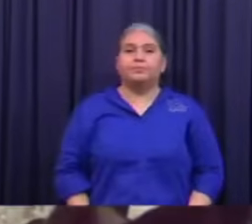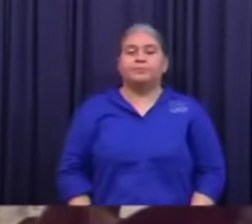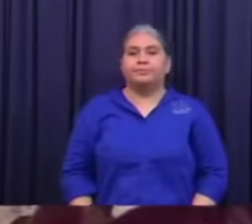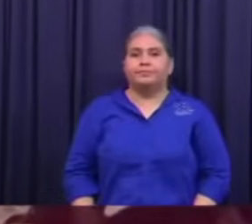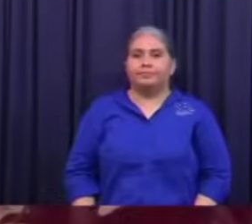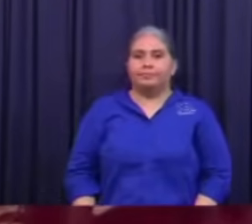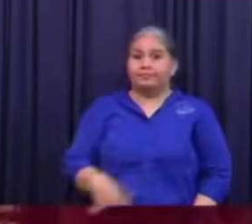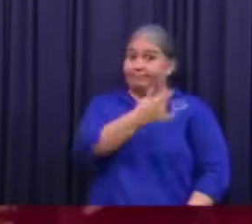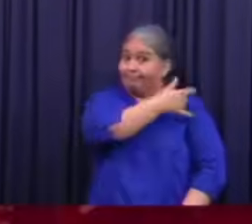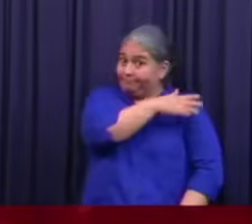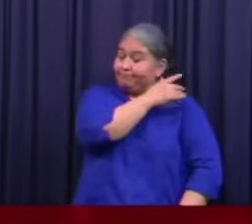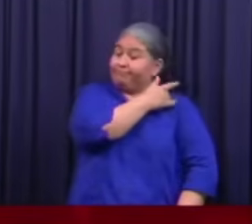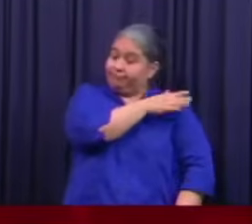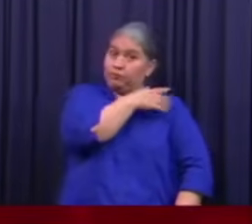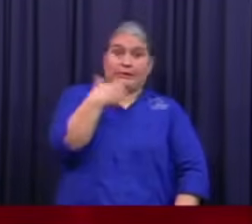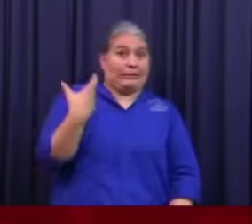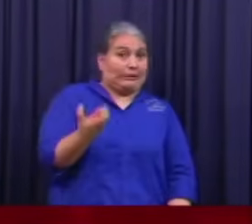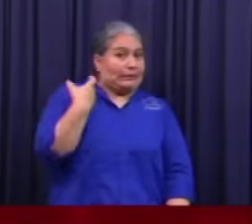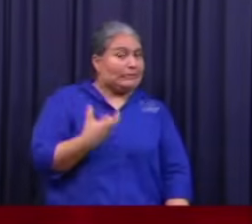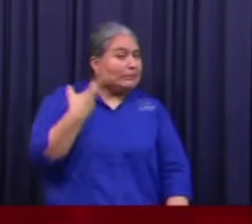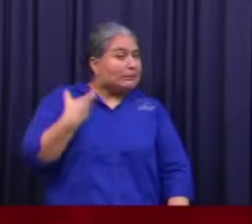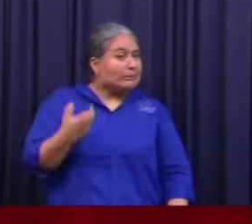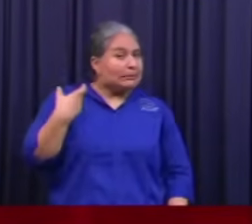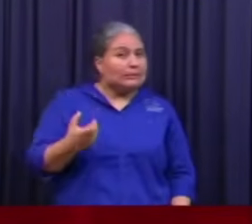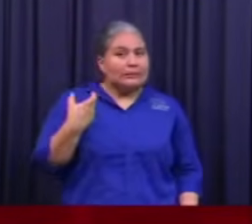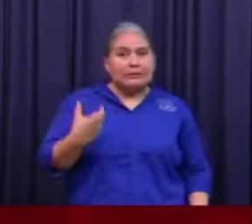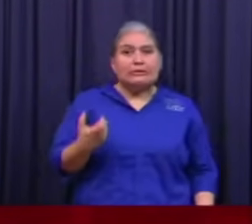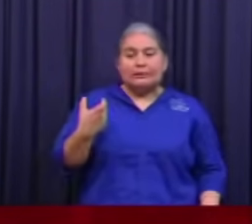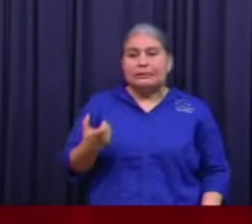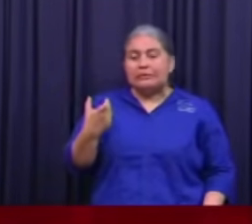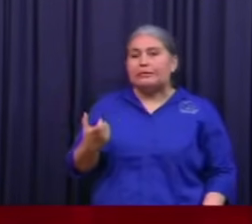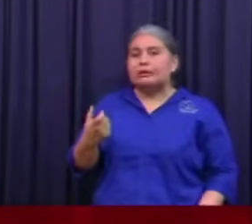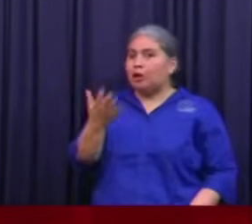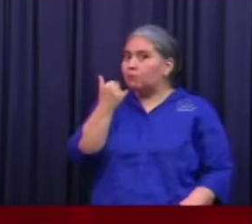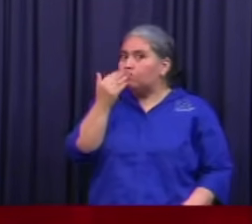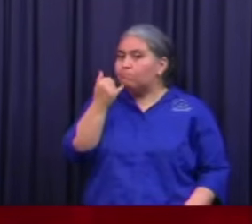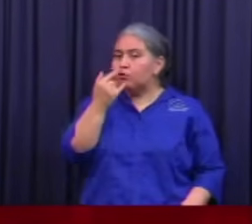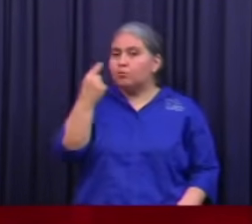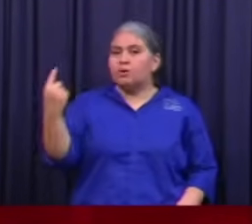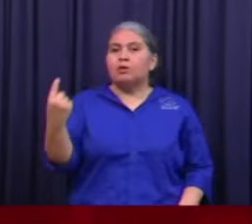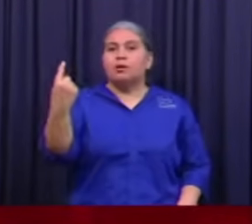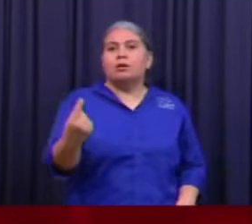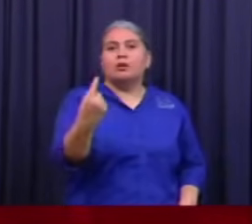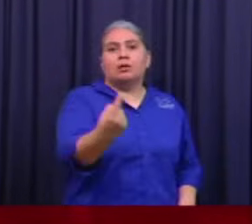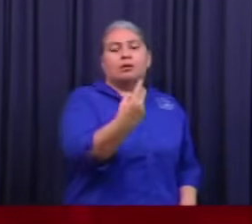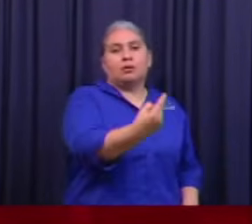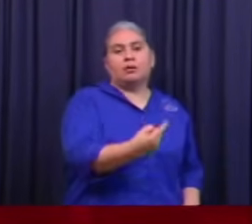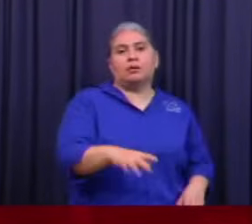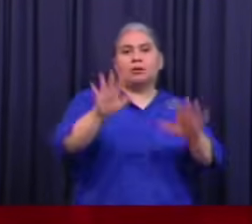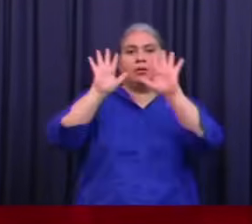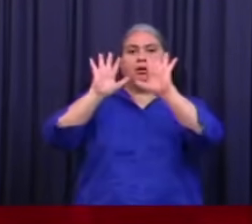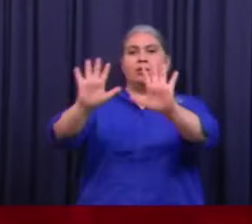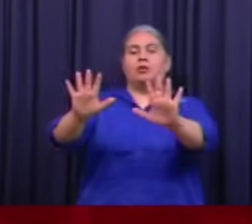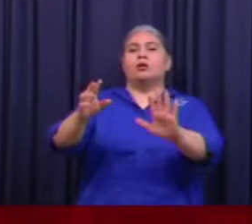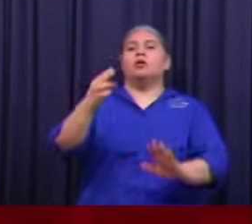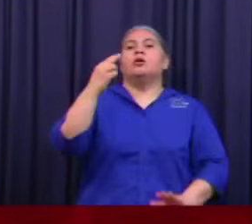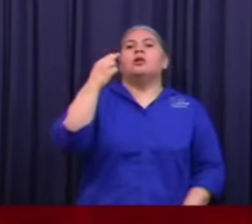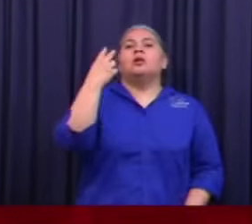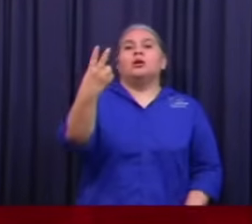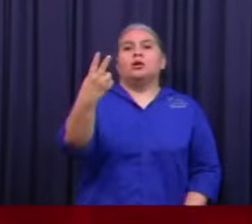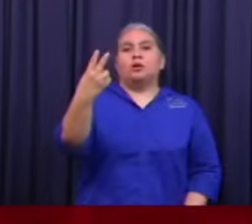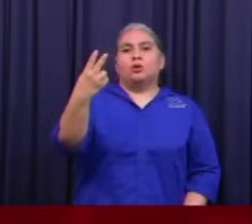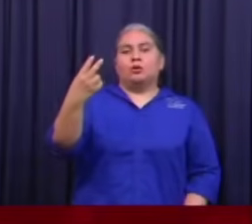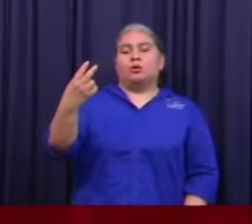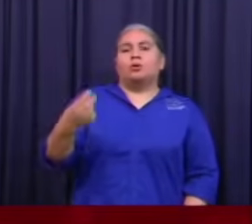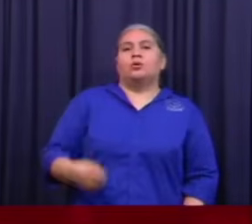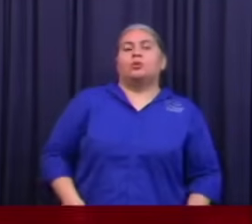carito depende Quiénes llegaran Cuáles eran los comensales y así habían 12 potestades 12 gobernadores porque